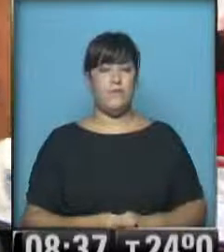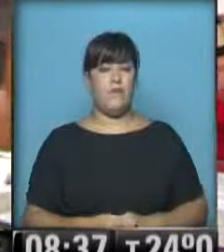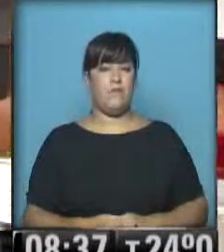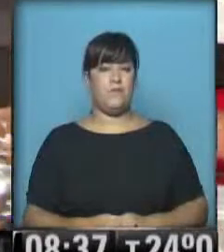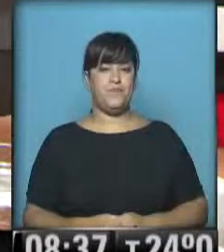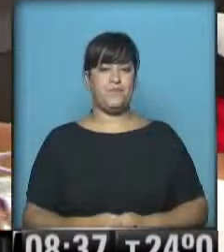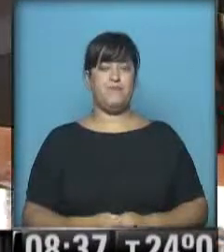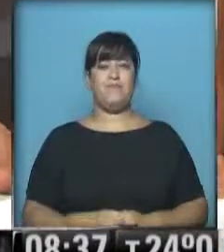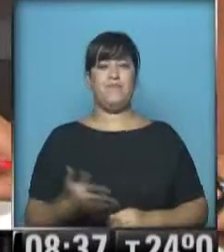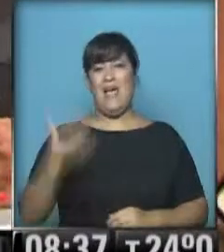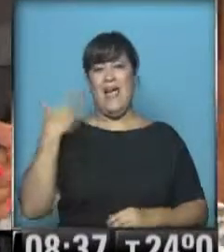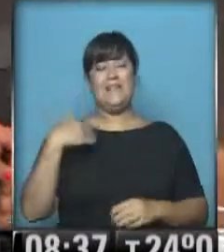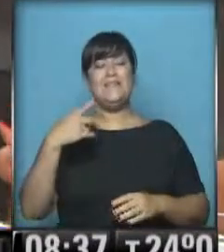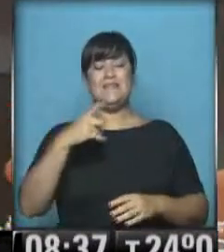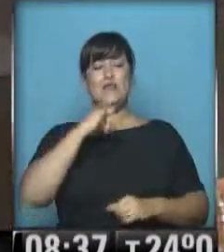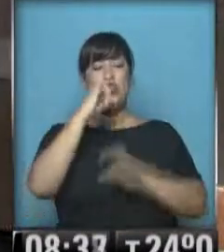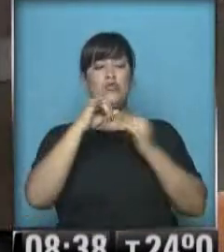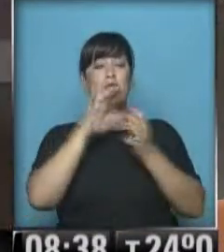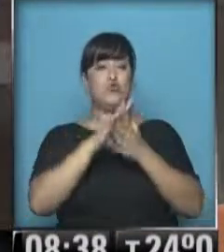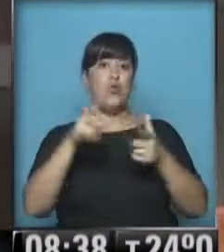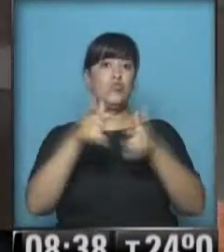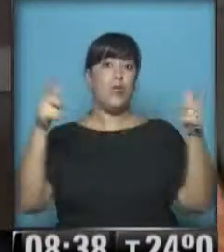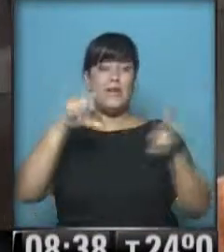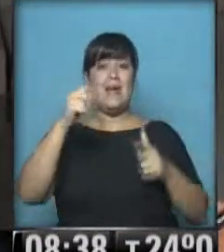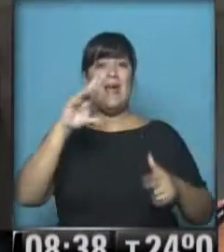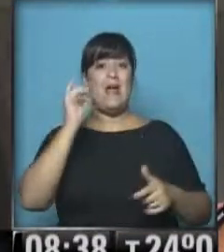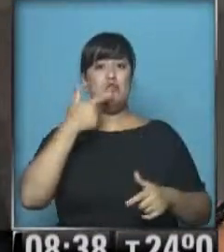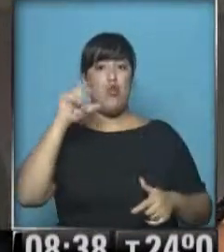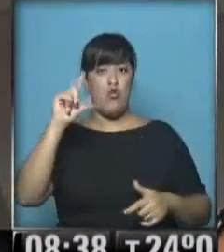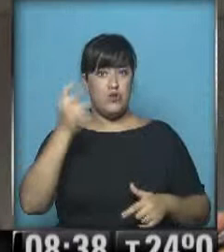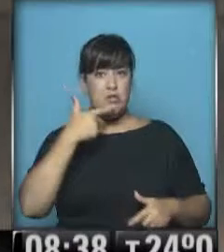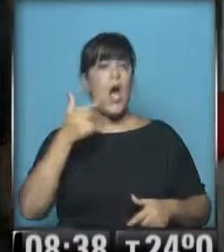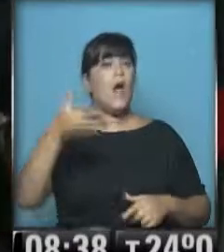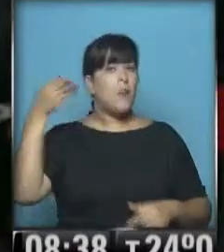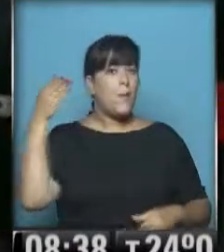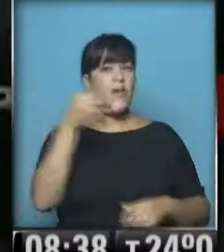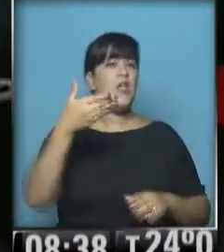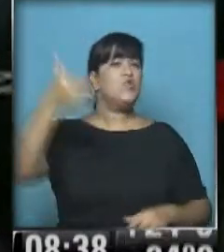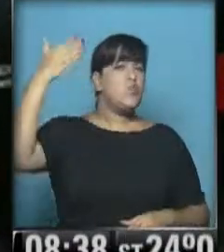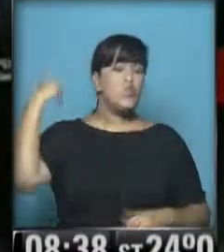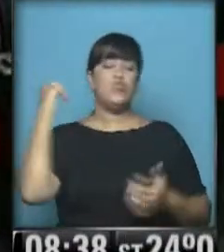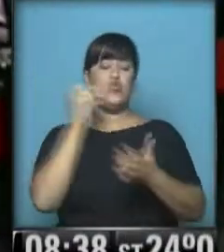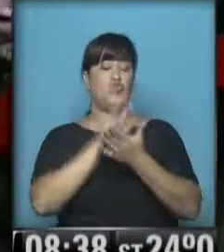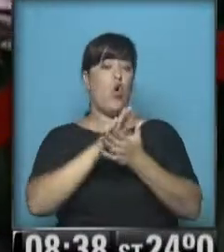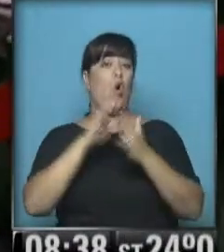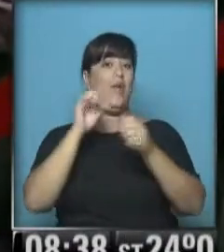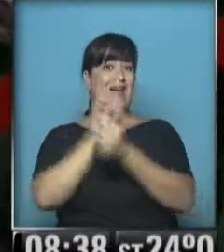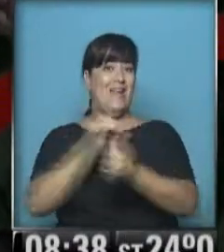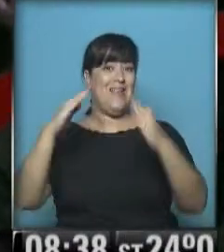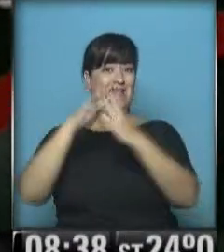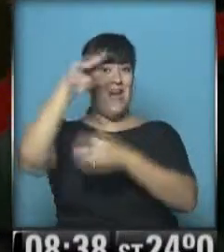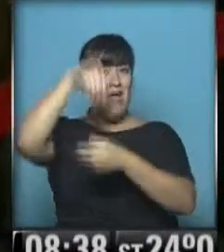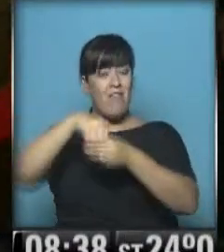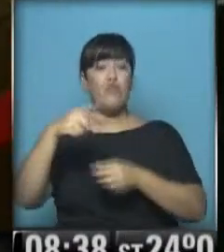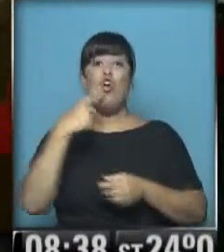anticipábamos antes que la suerte de carrascosa y su pedido desde hace mucho tiempo de la prisión domiciliaria los separa de la misma